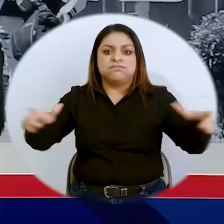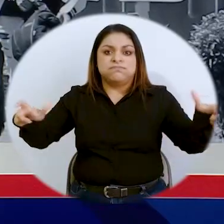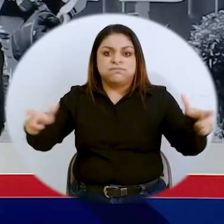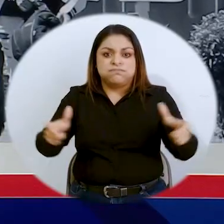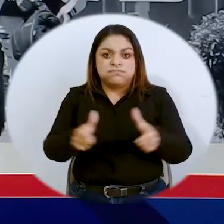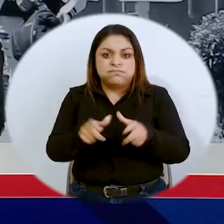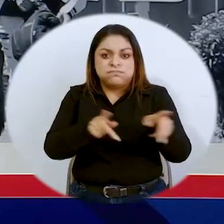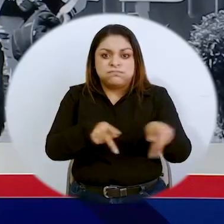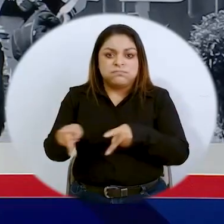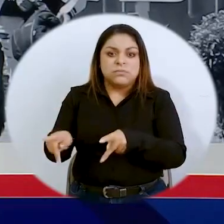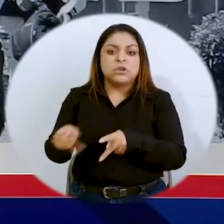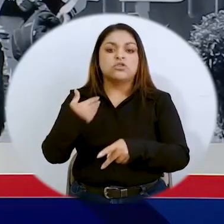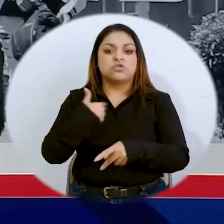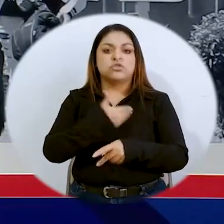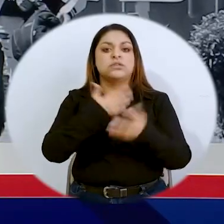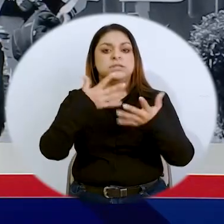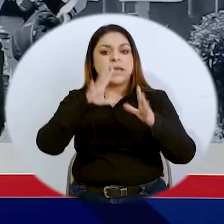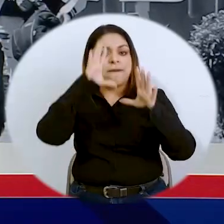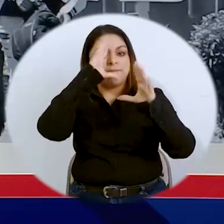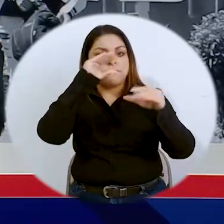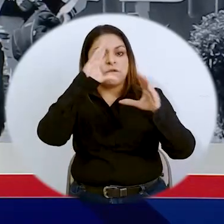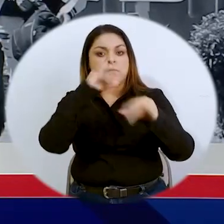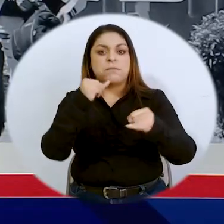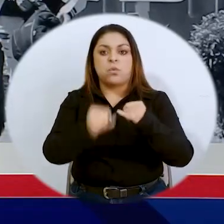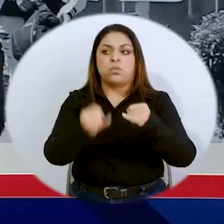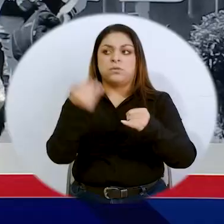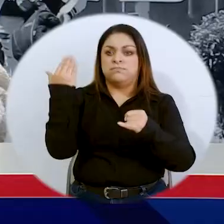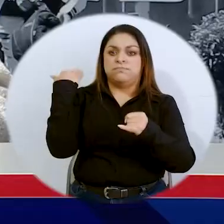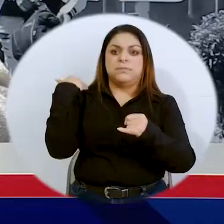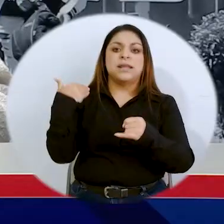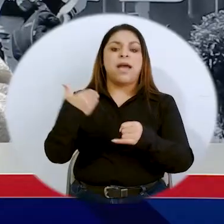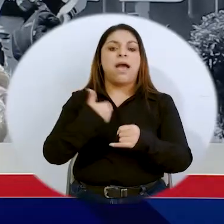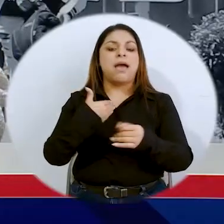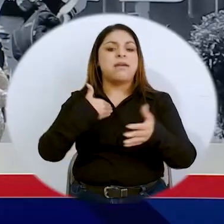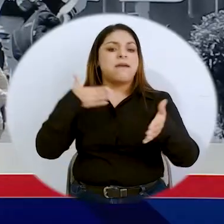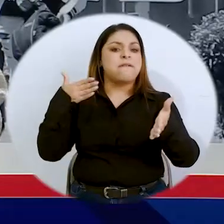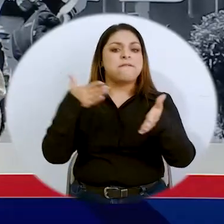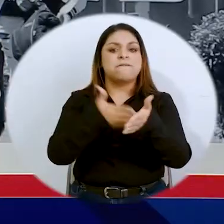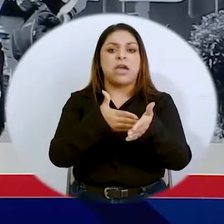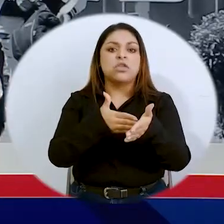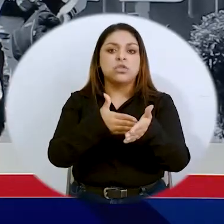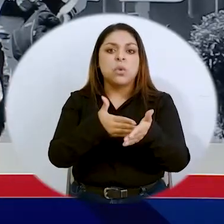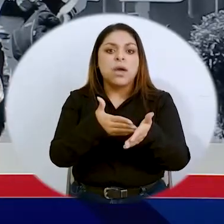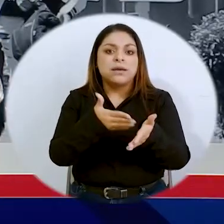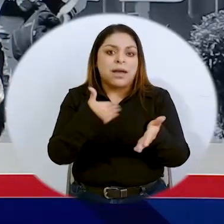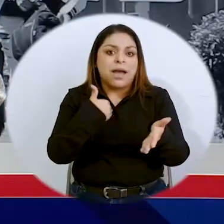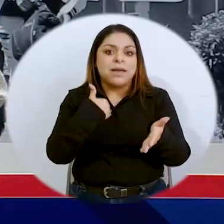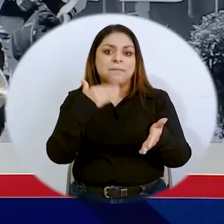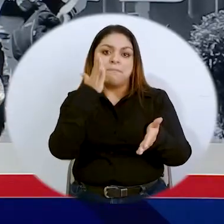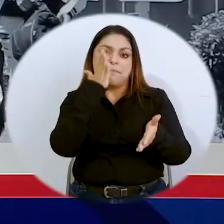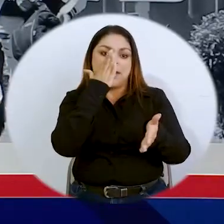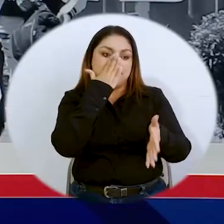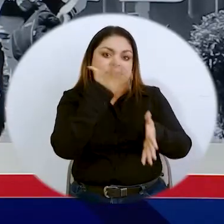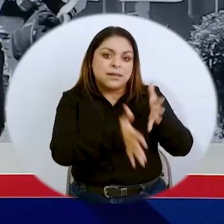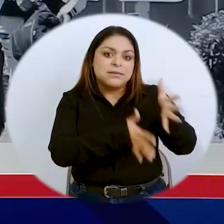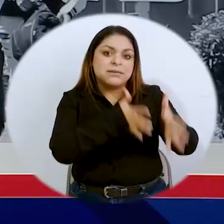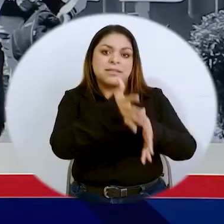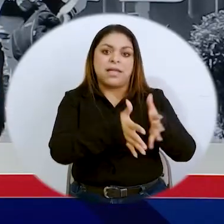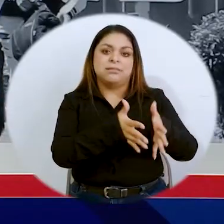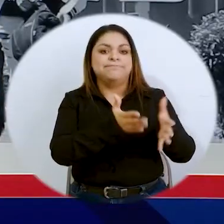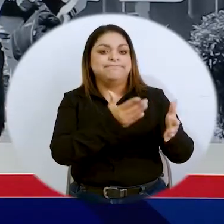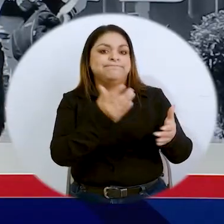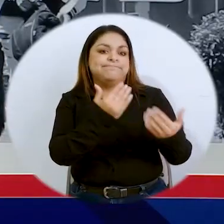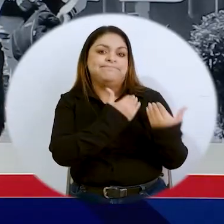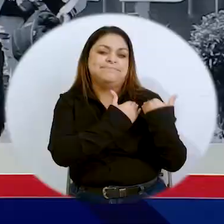hicimos un estudio en el último informe para ver el efecto que tiene la maternidad